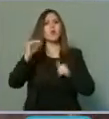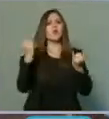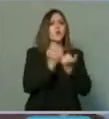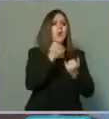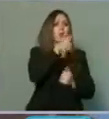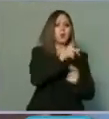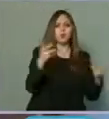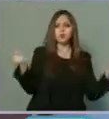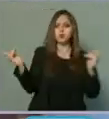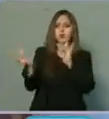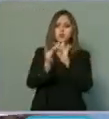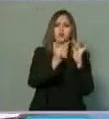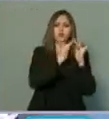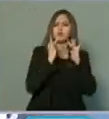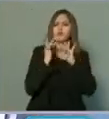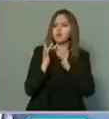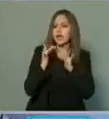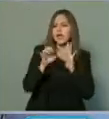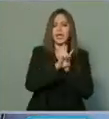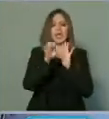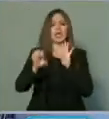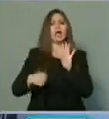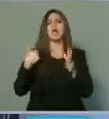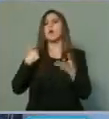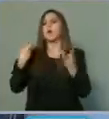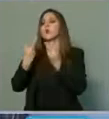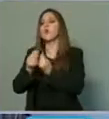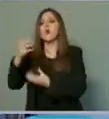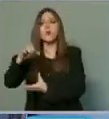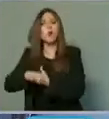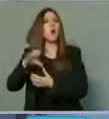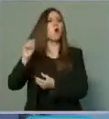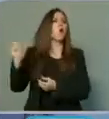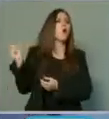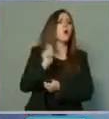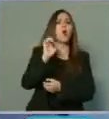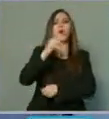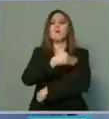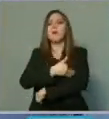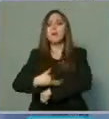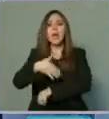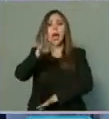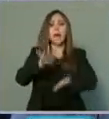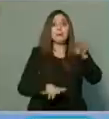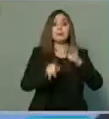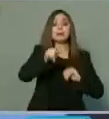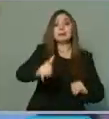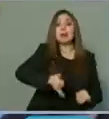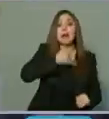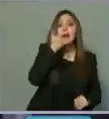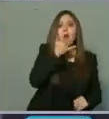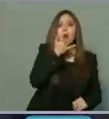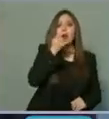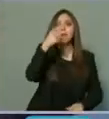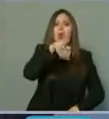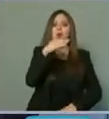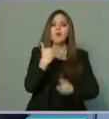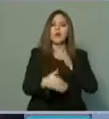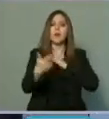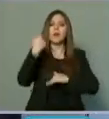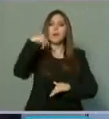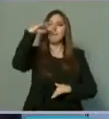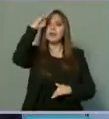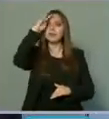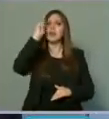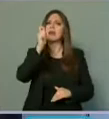las relaciones, sea de pareja, sea de familia, se cometen errores y no nos detenemos a pensar que tal vez el error